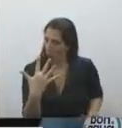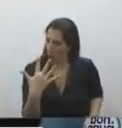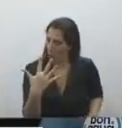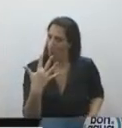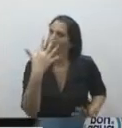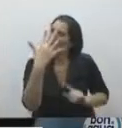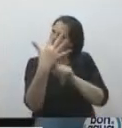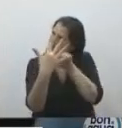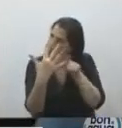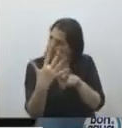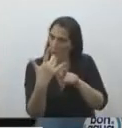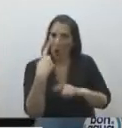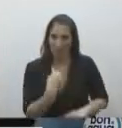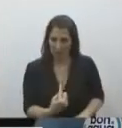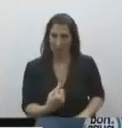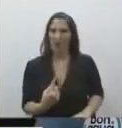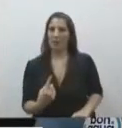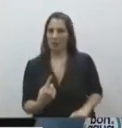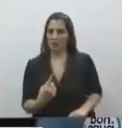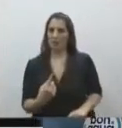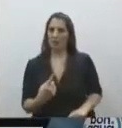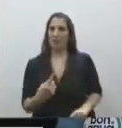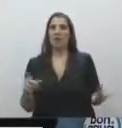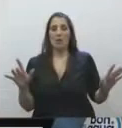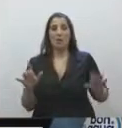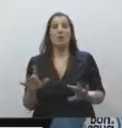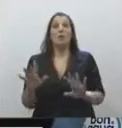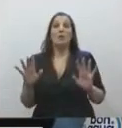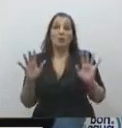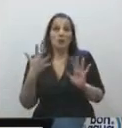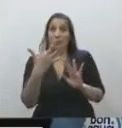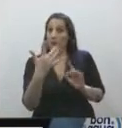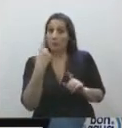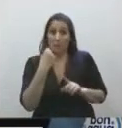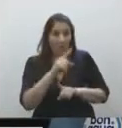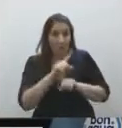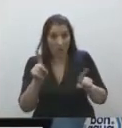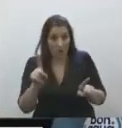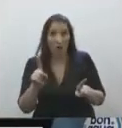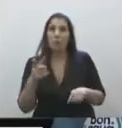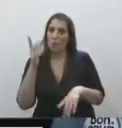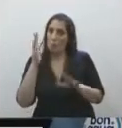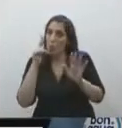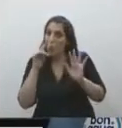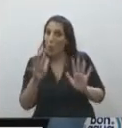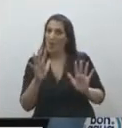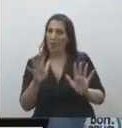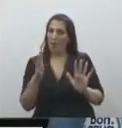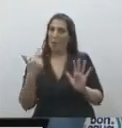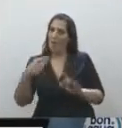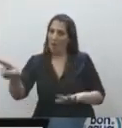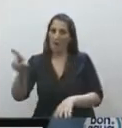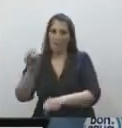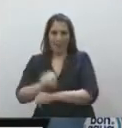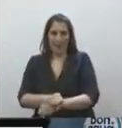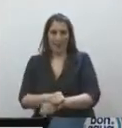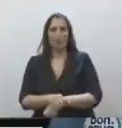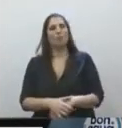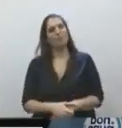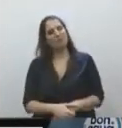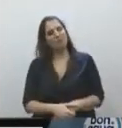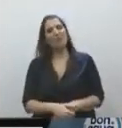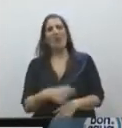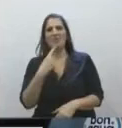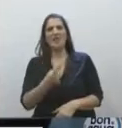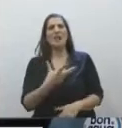en casos de discriminación, y resulta que tiene un montón de pañuelitos verdes, donde además es un contrasentido, porque un